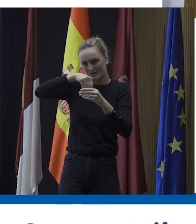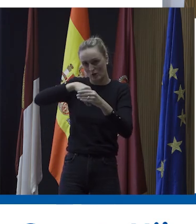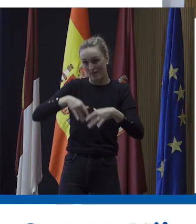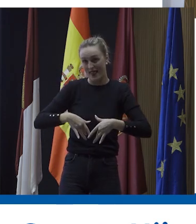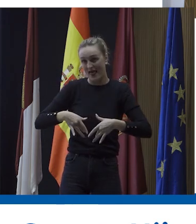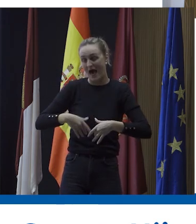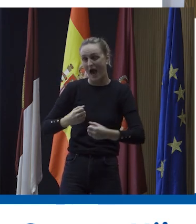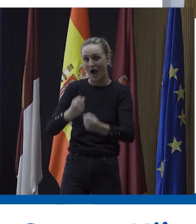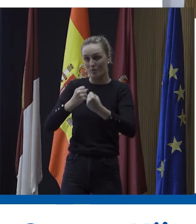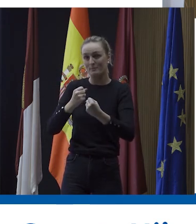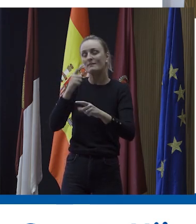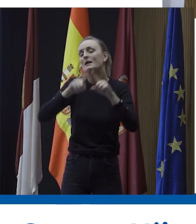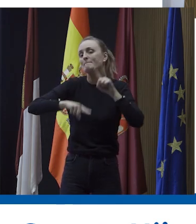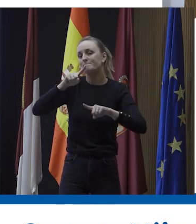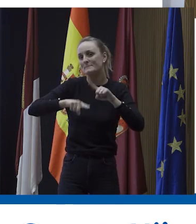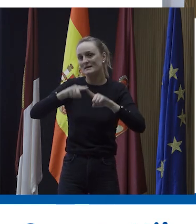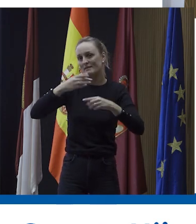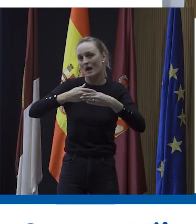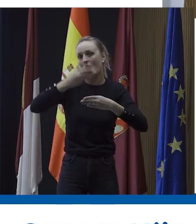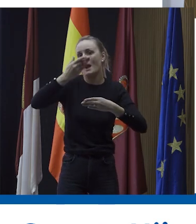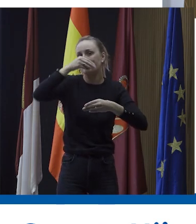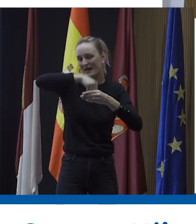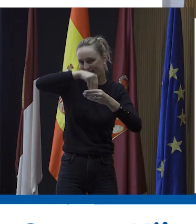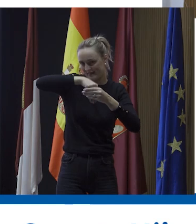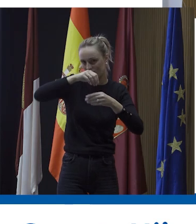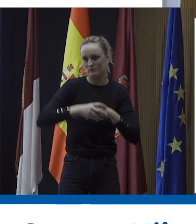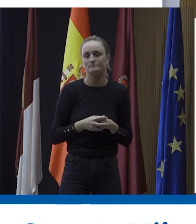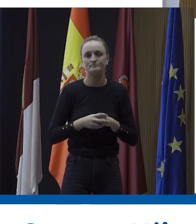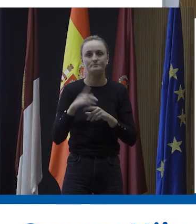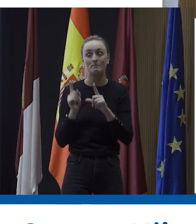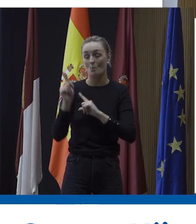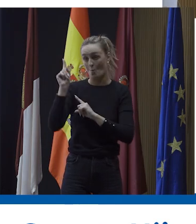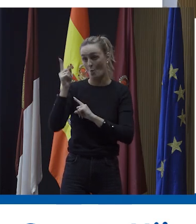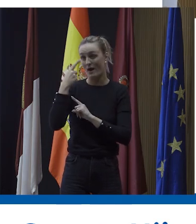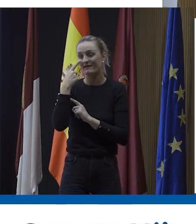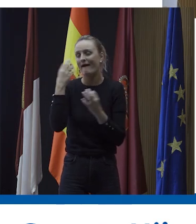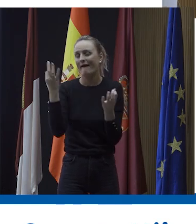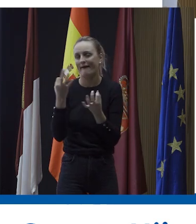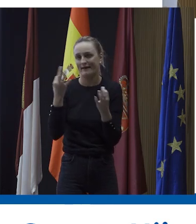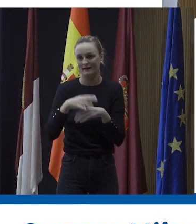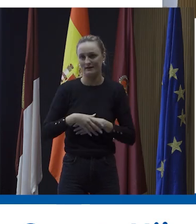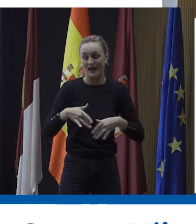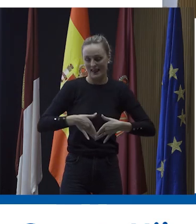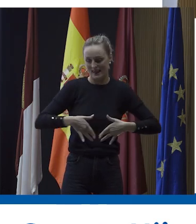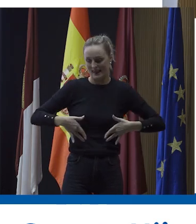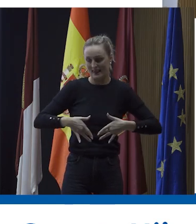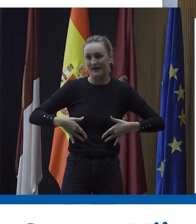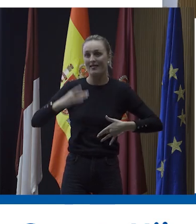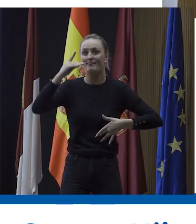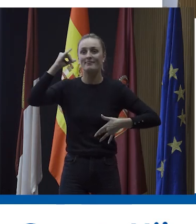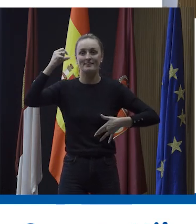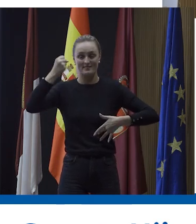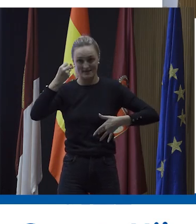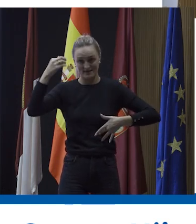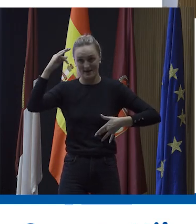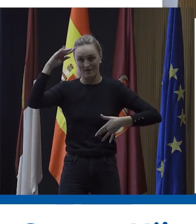depender de las paredes de ese abdomen también. Por arriba, ¿qué tenemos? Por arriba tenemos el diafragma. El diafragma interviene